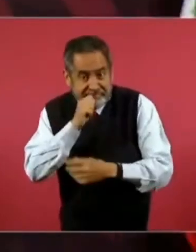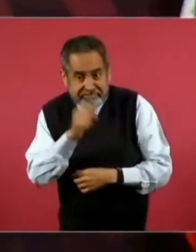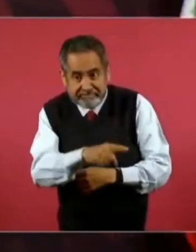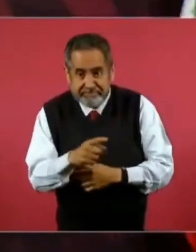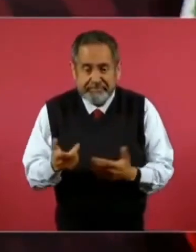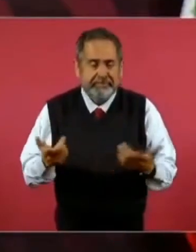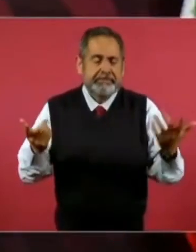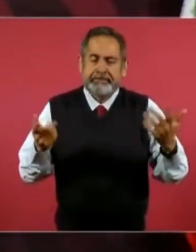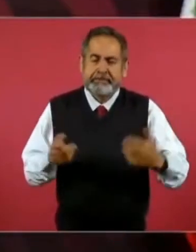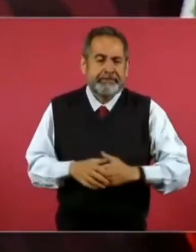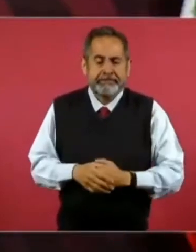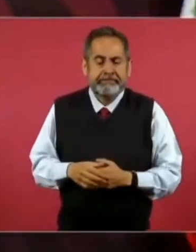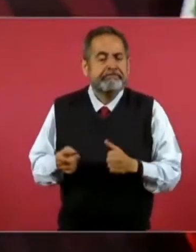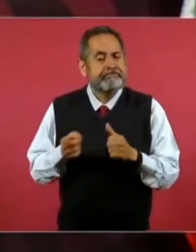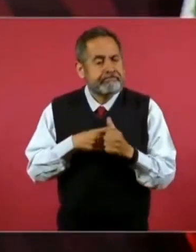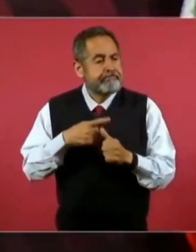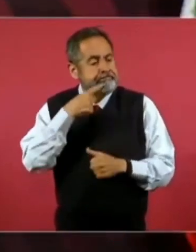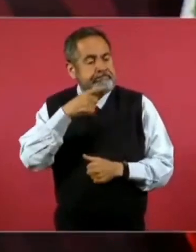primero